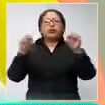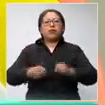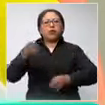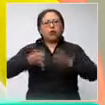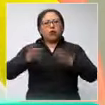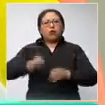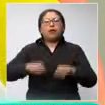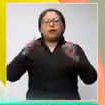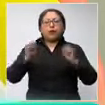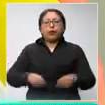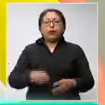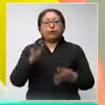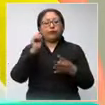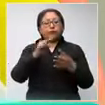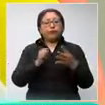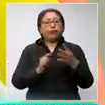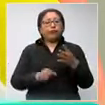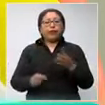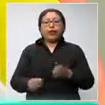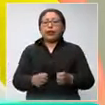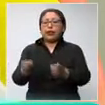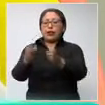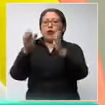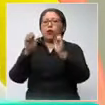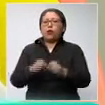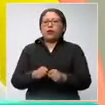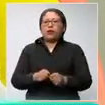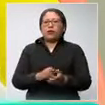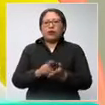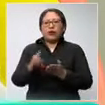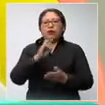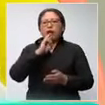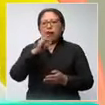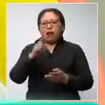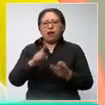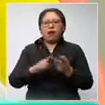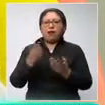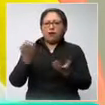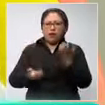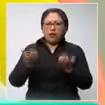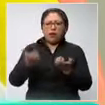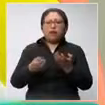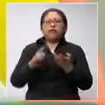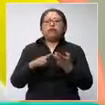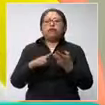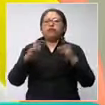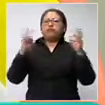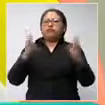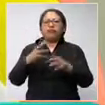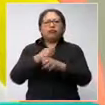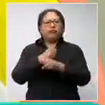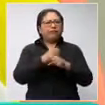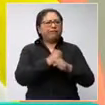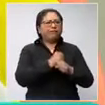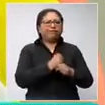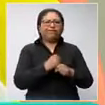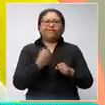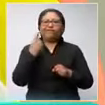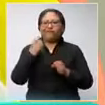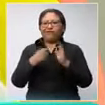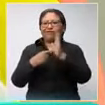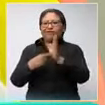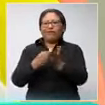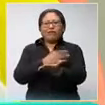hemos planteado 4 acciones estratégicas que basan por derechos reales, por evaluación de desempeño, por temas concretos que les hemos puesto una